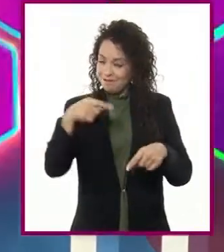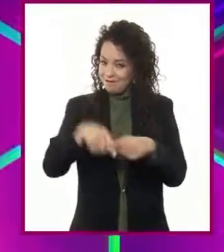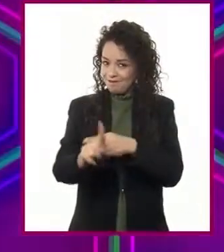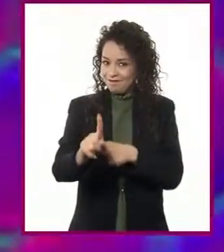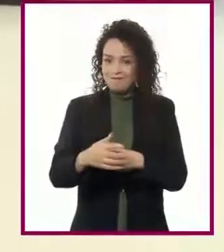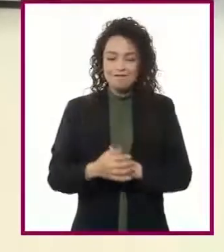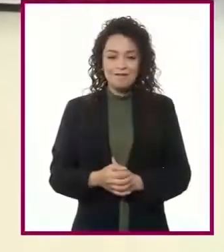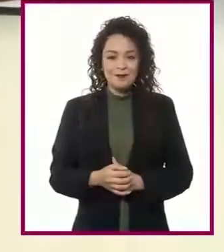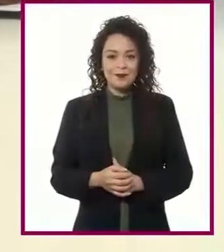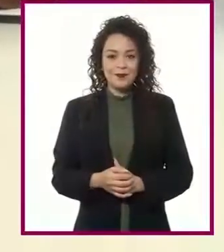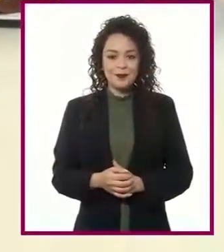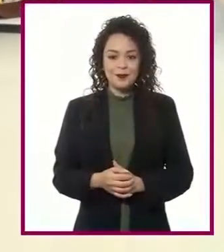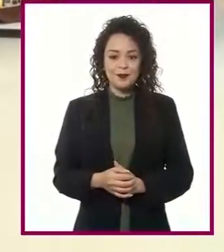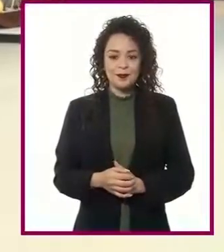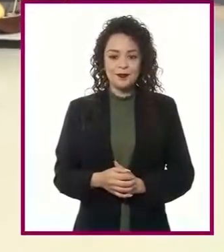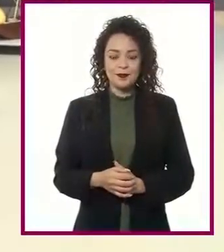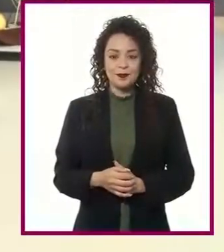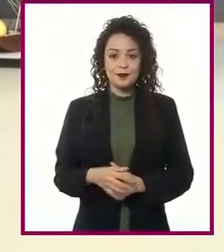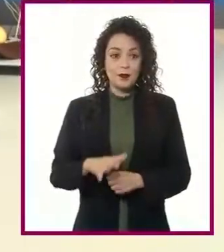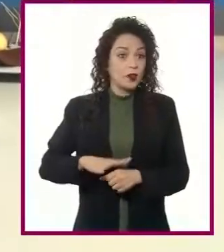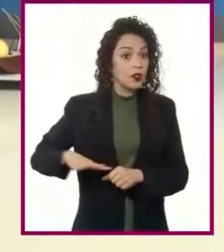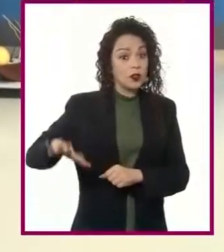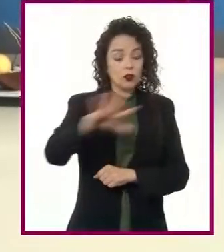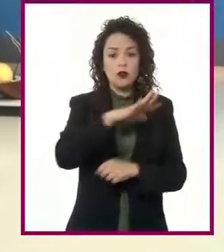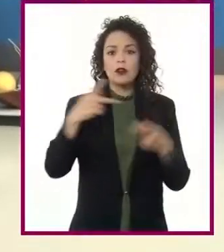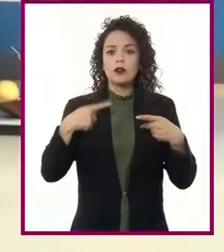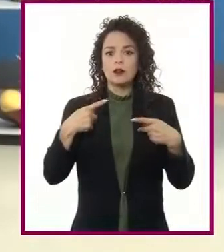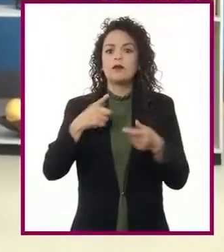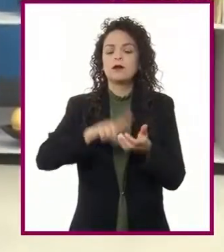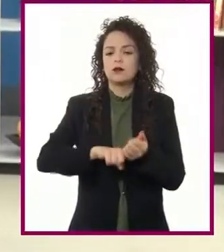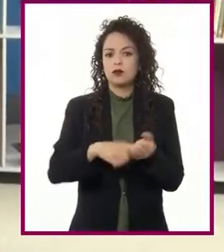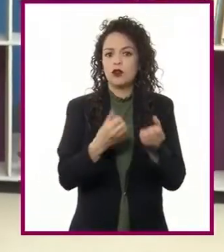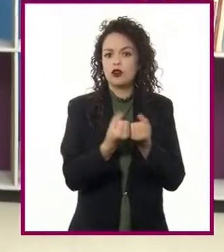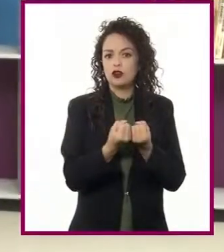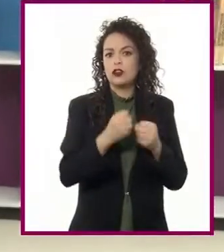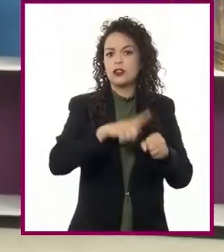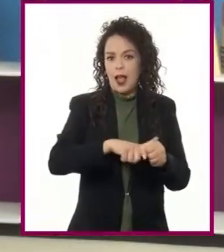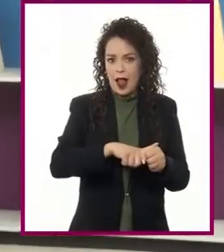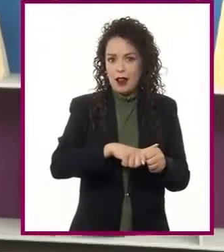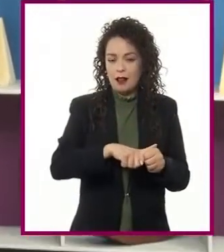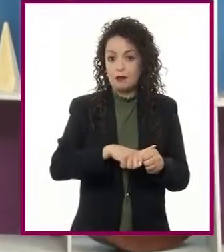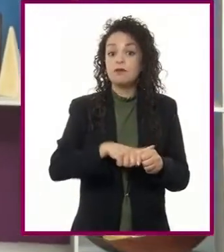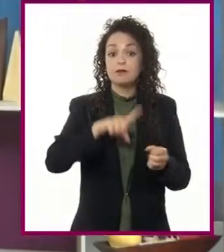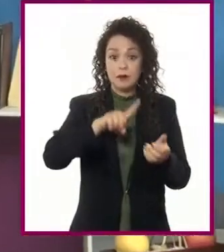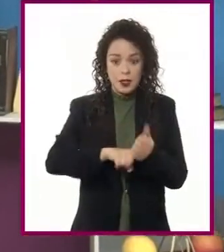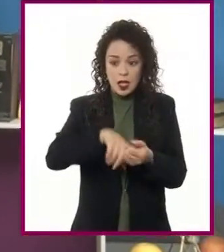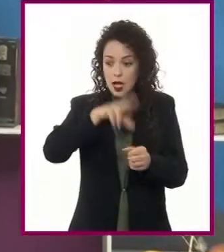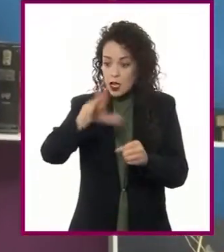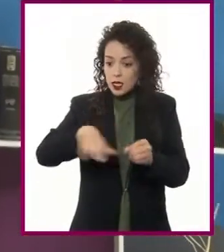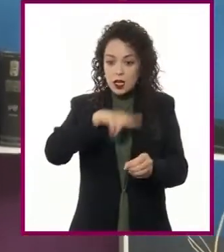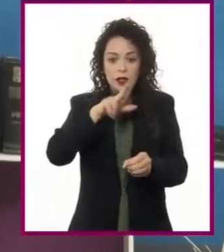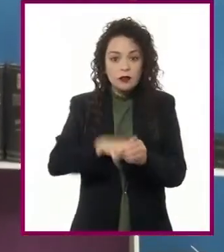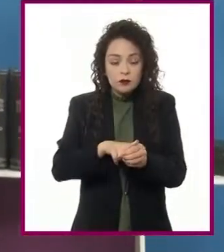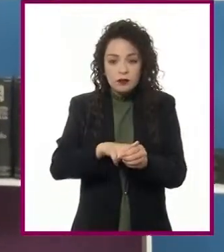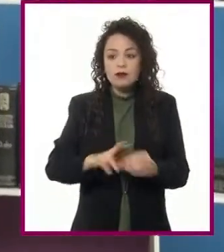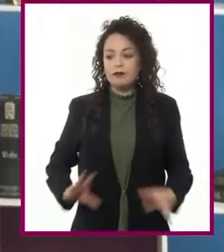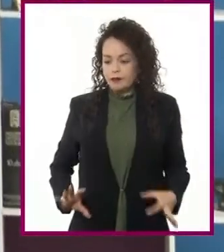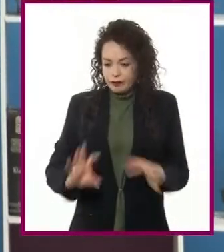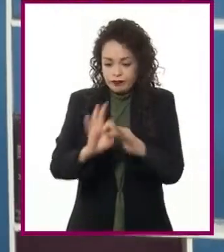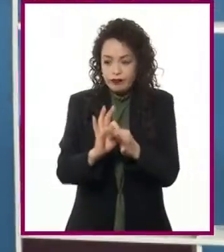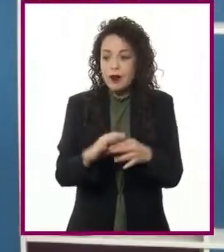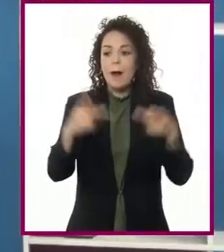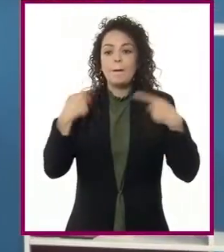¡Comenzamos! Somos seres sociales, lo que significa que nuestra naturaleza es influenciarnos entre